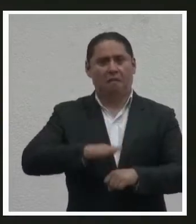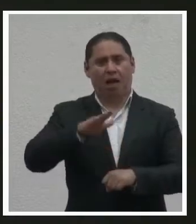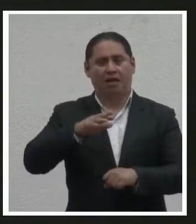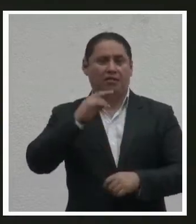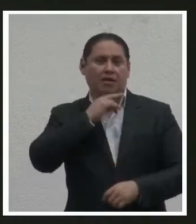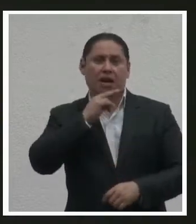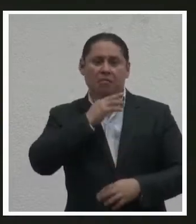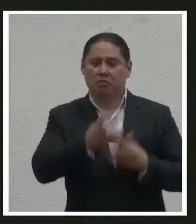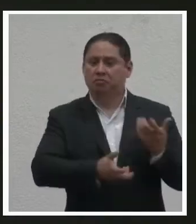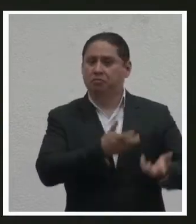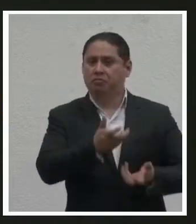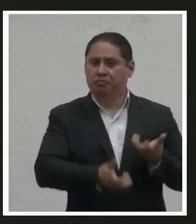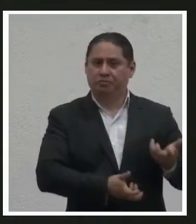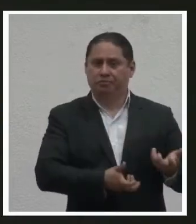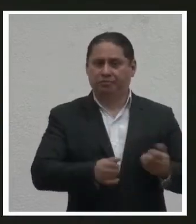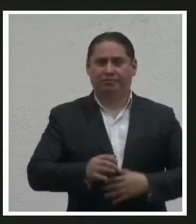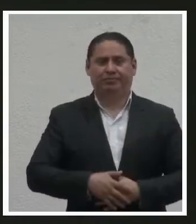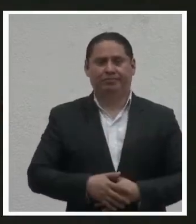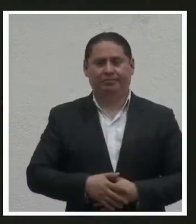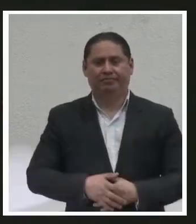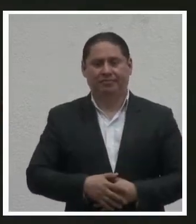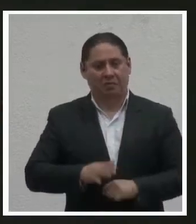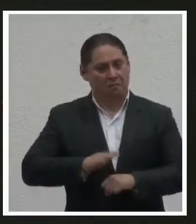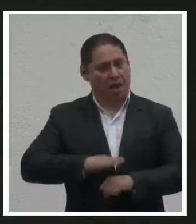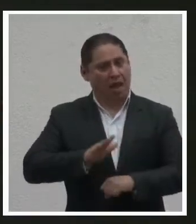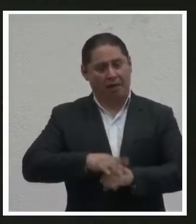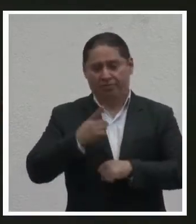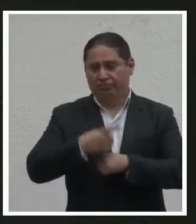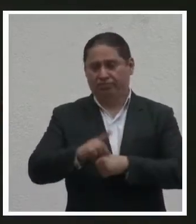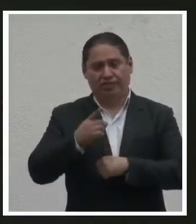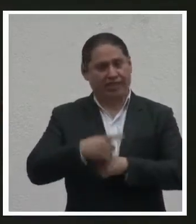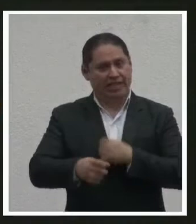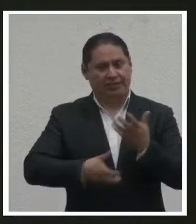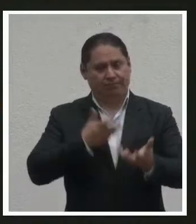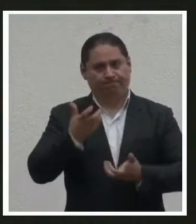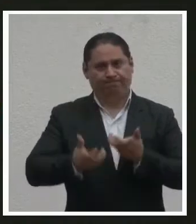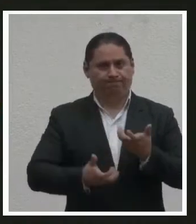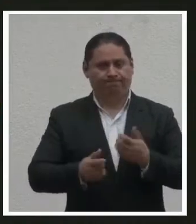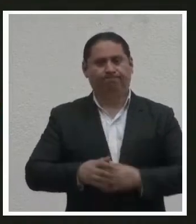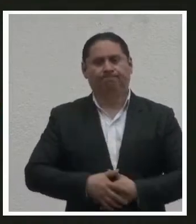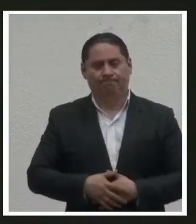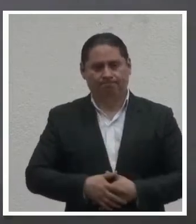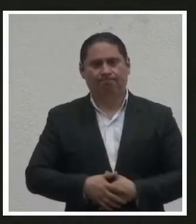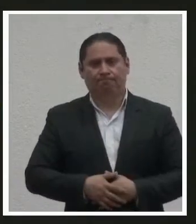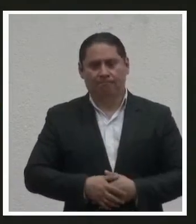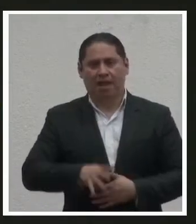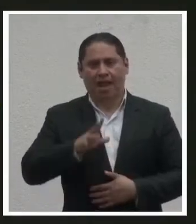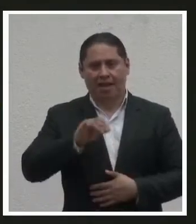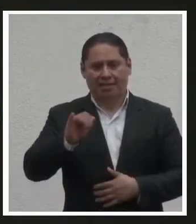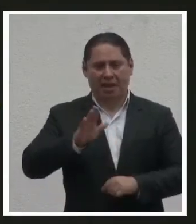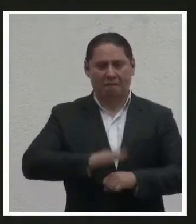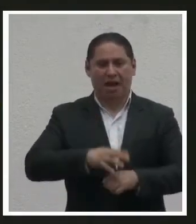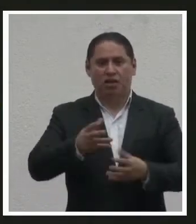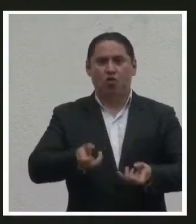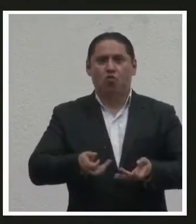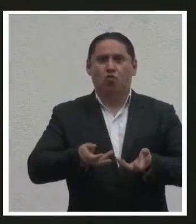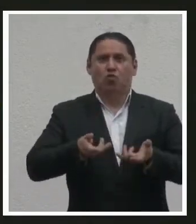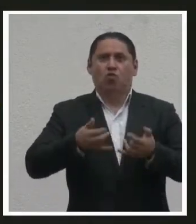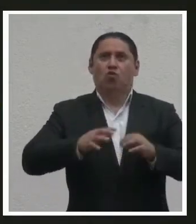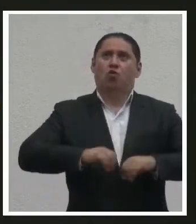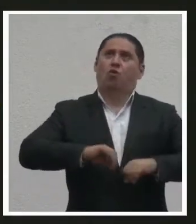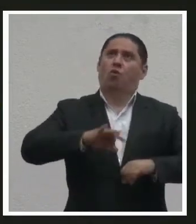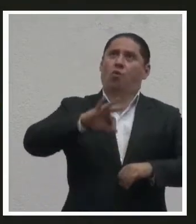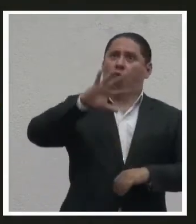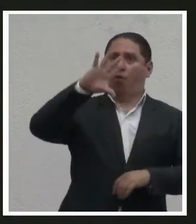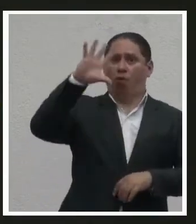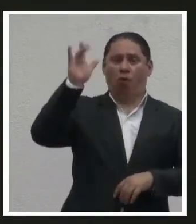tiempos y por lo tanto mayor es el riesgo de incendios forestales, así liberando más dióxido de carbono que aumenta